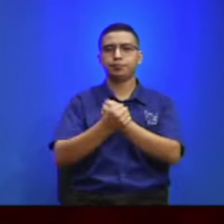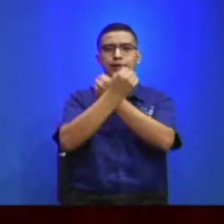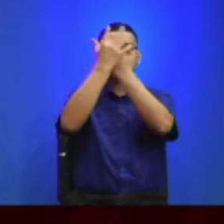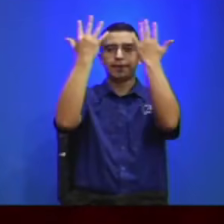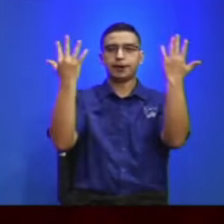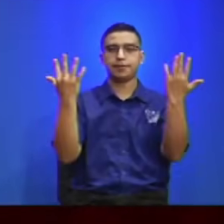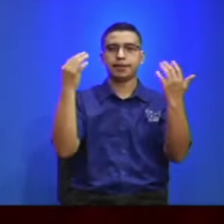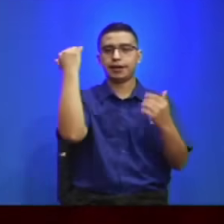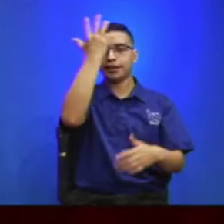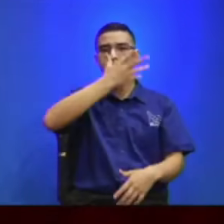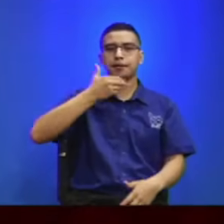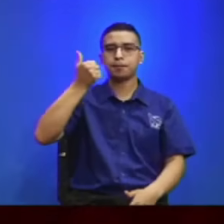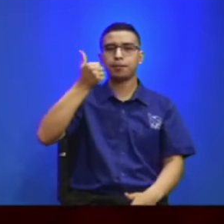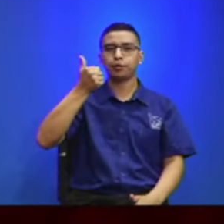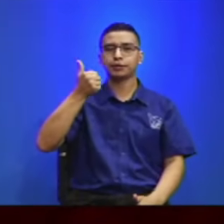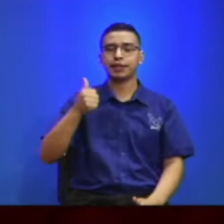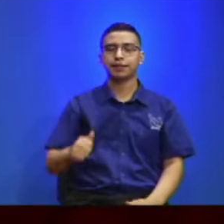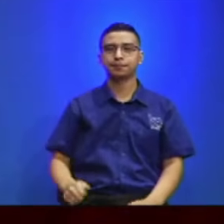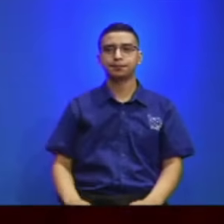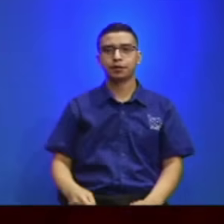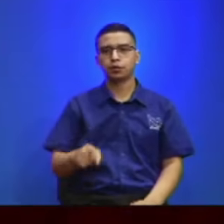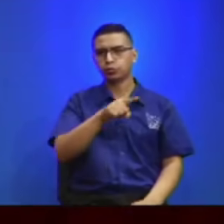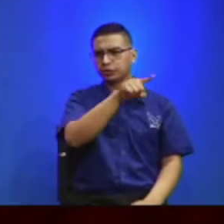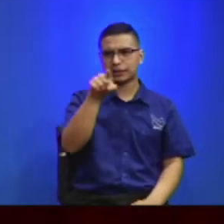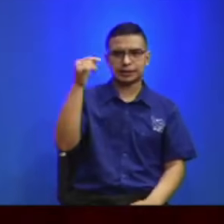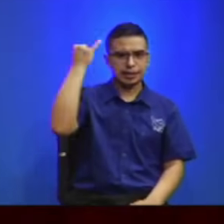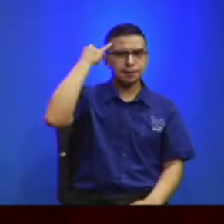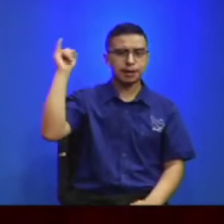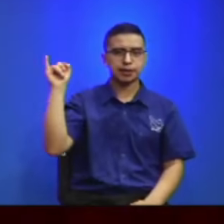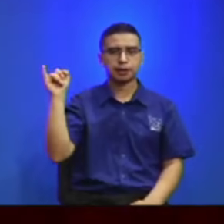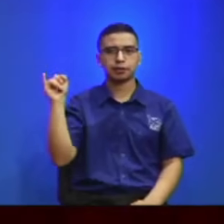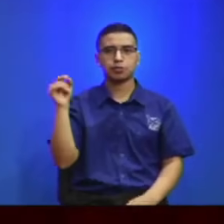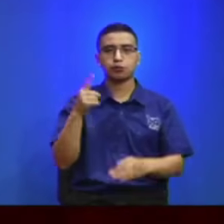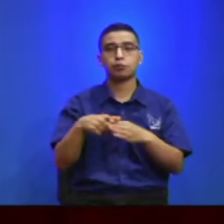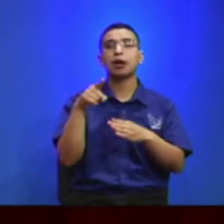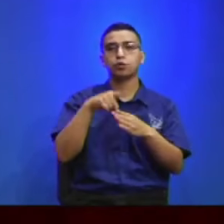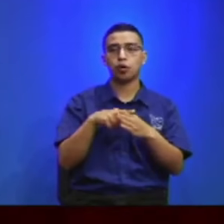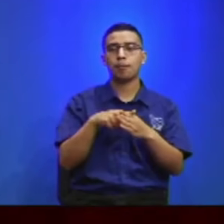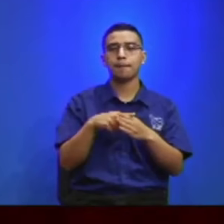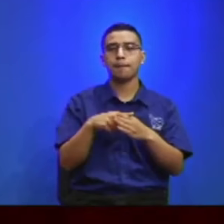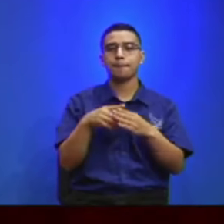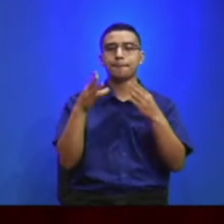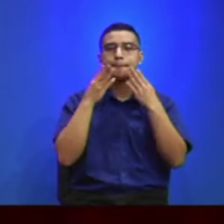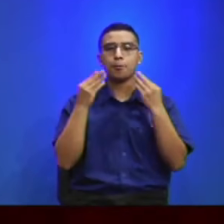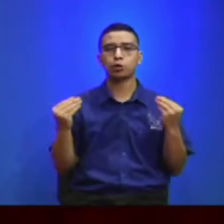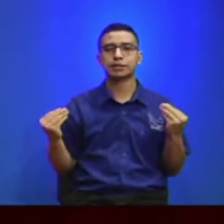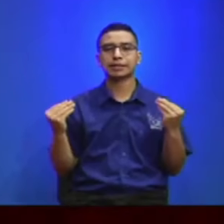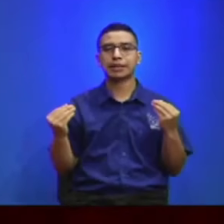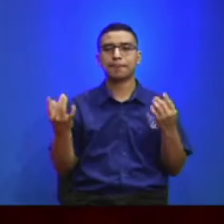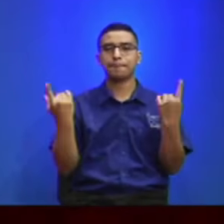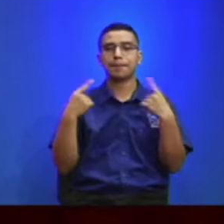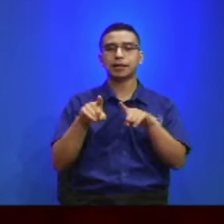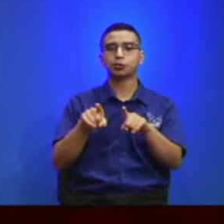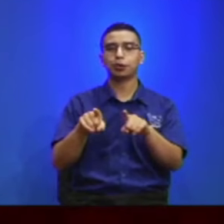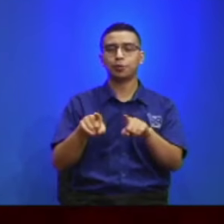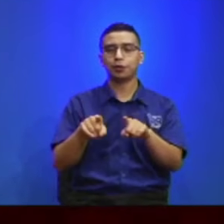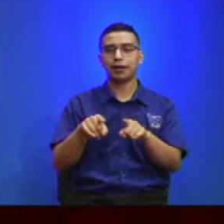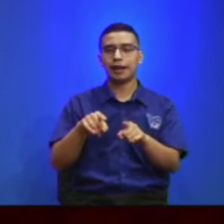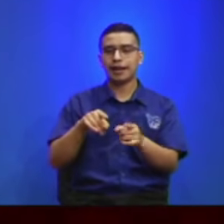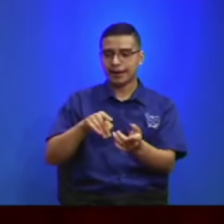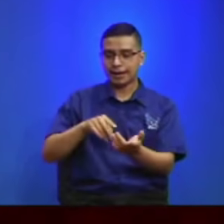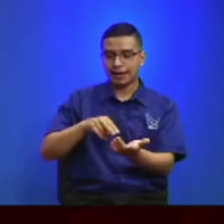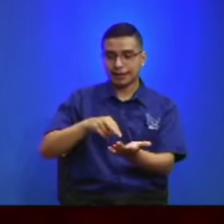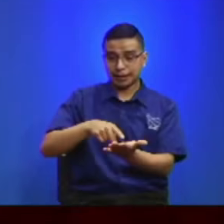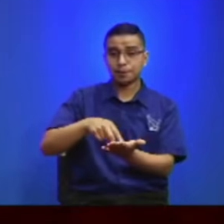por ejemplo cuando se abrió el mar rojo pero como ya lo vio la película las películas que